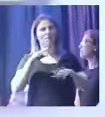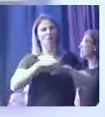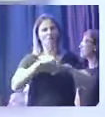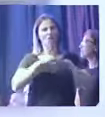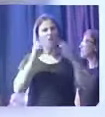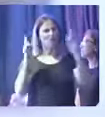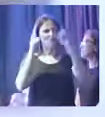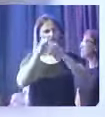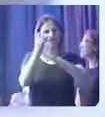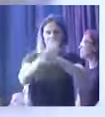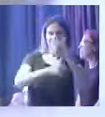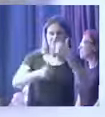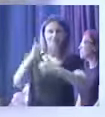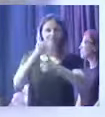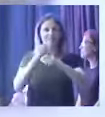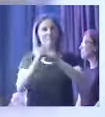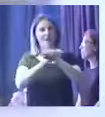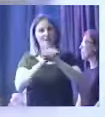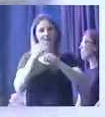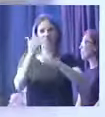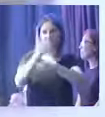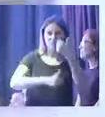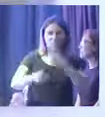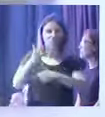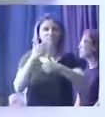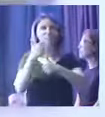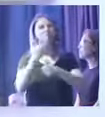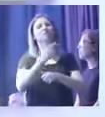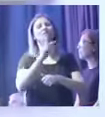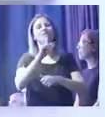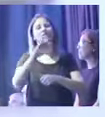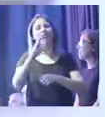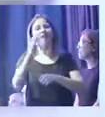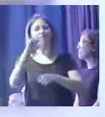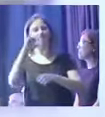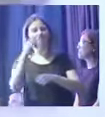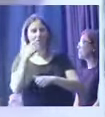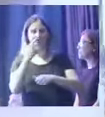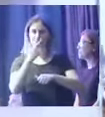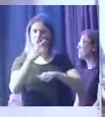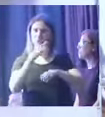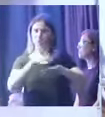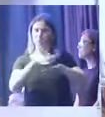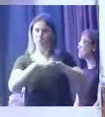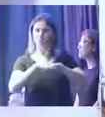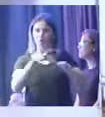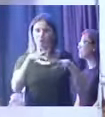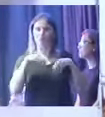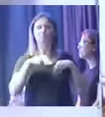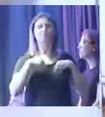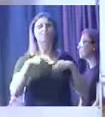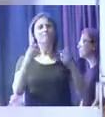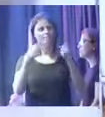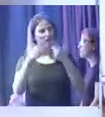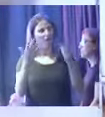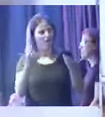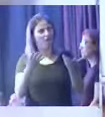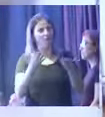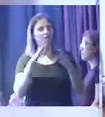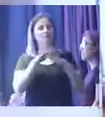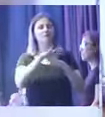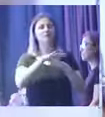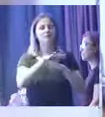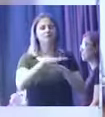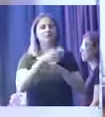una demostración de responsabilidad que yo creo que es realmente para felicitar,